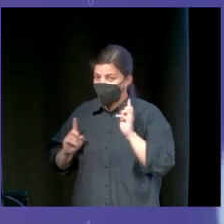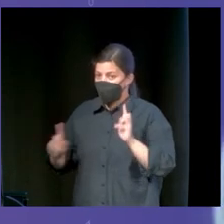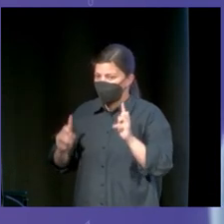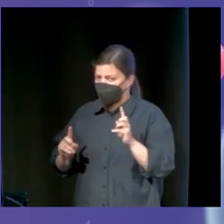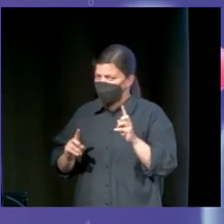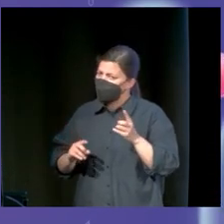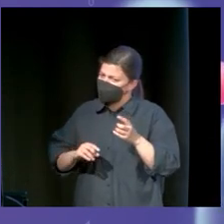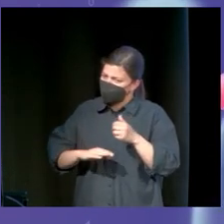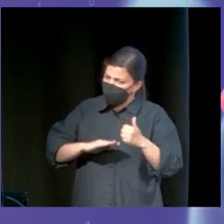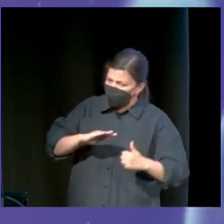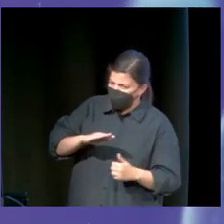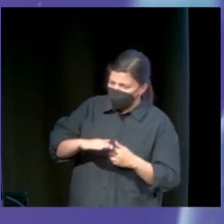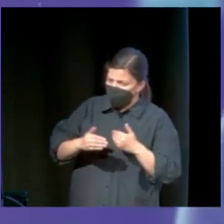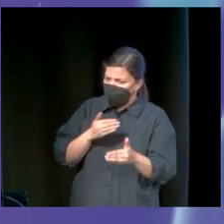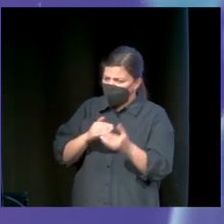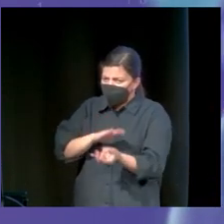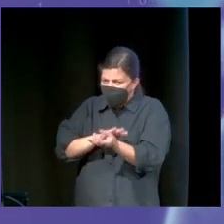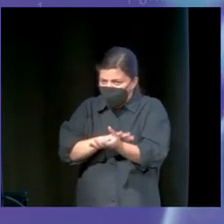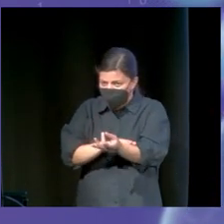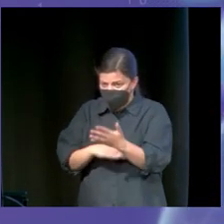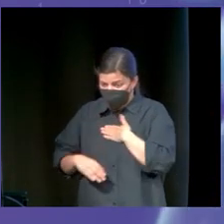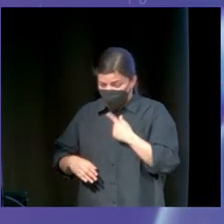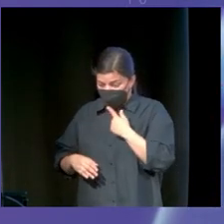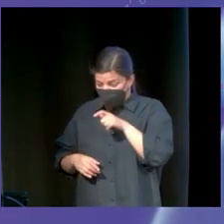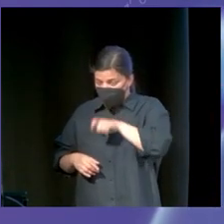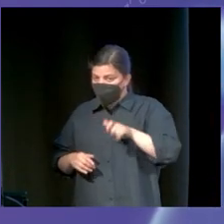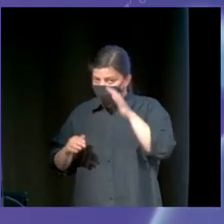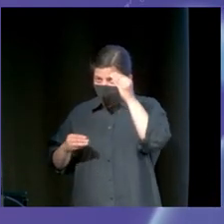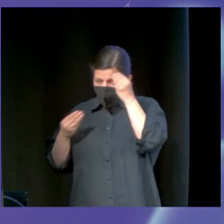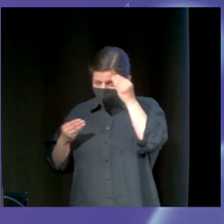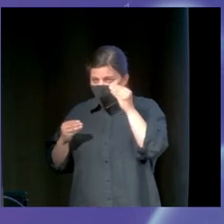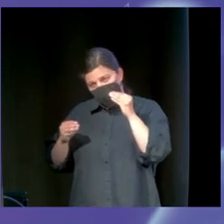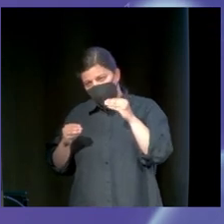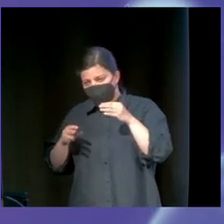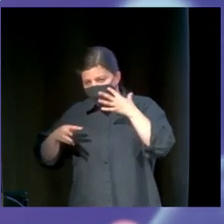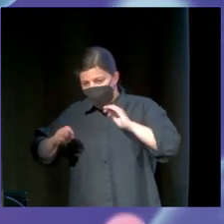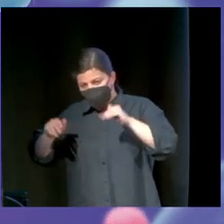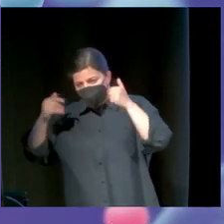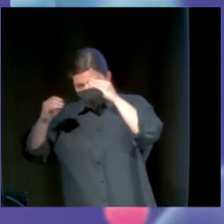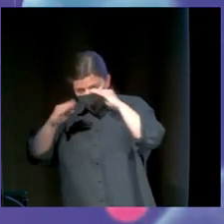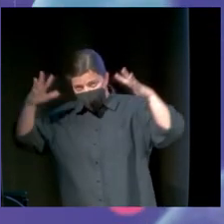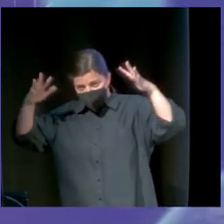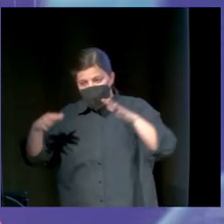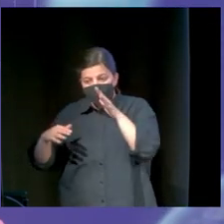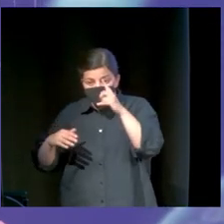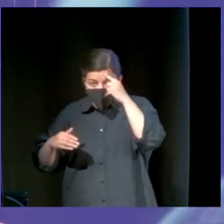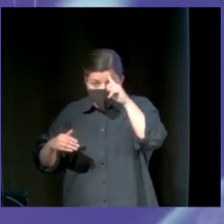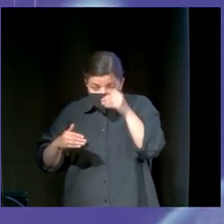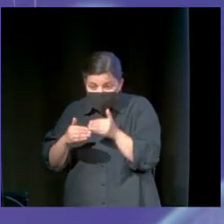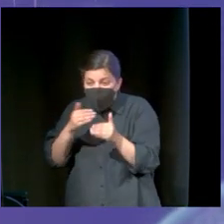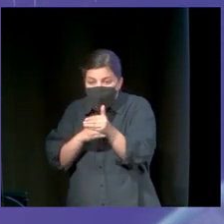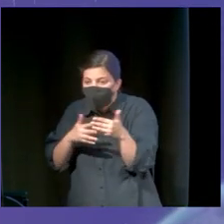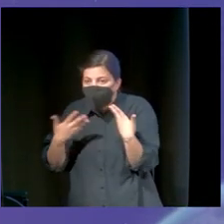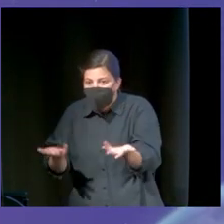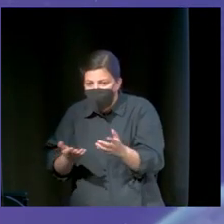es necesitan a gente que piense fuera de la caja porque todavía no sabemos cuántos retos nos vamos y cómo